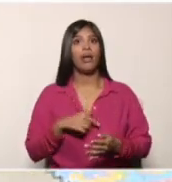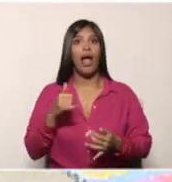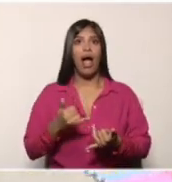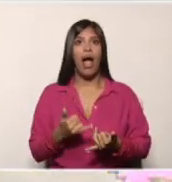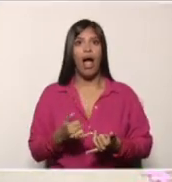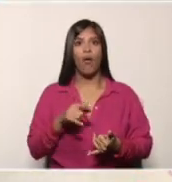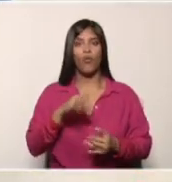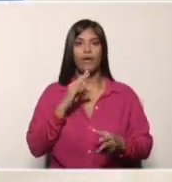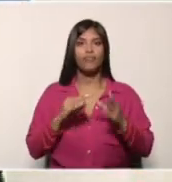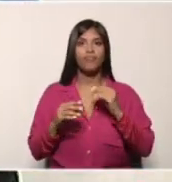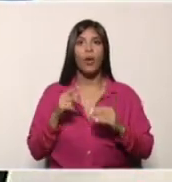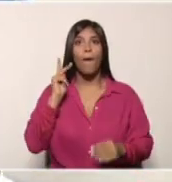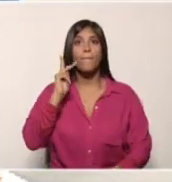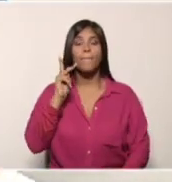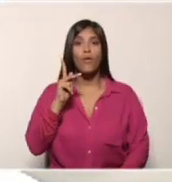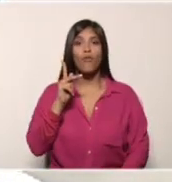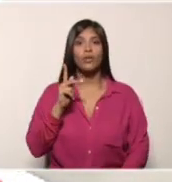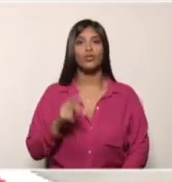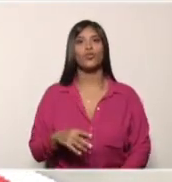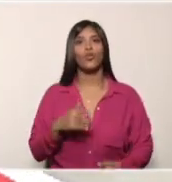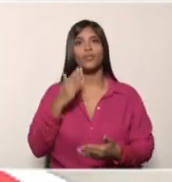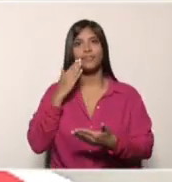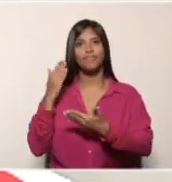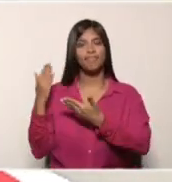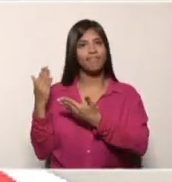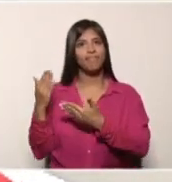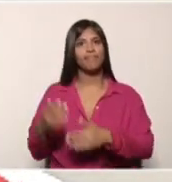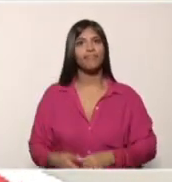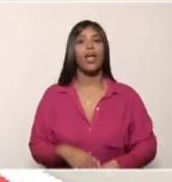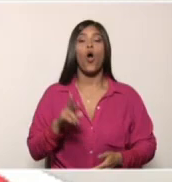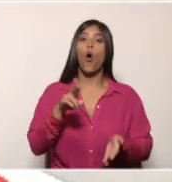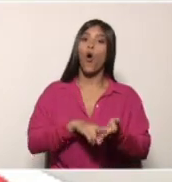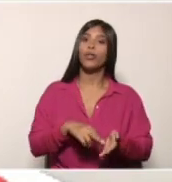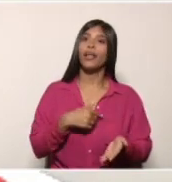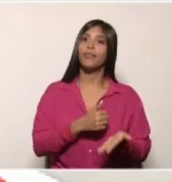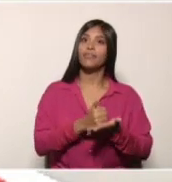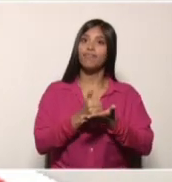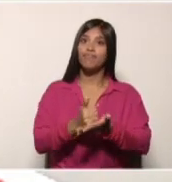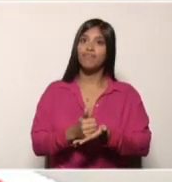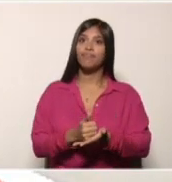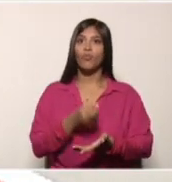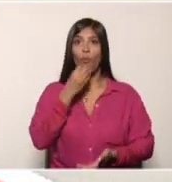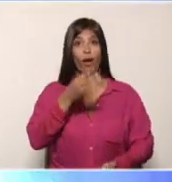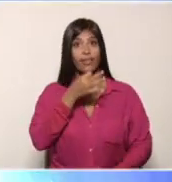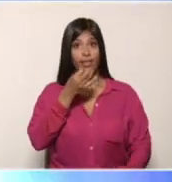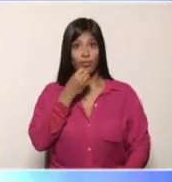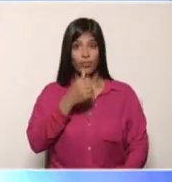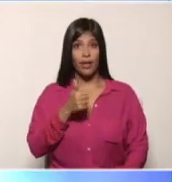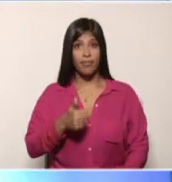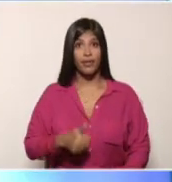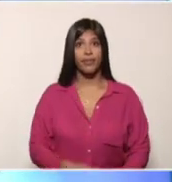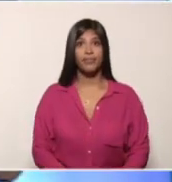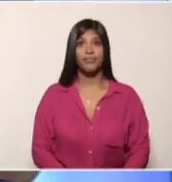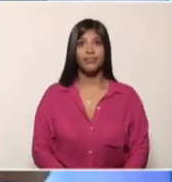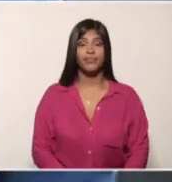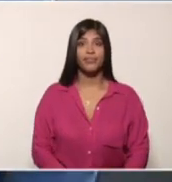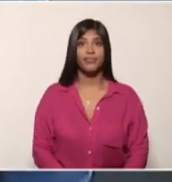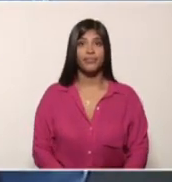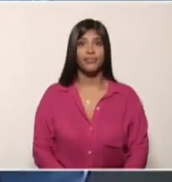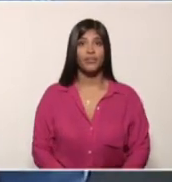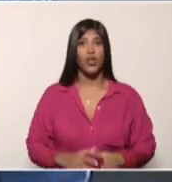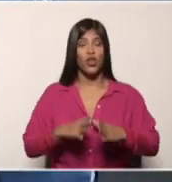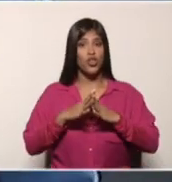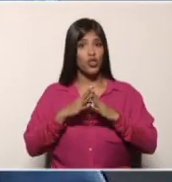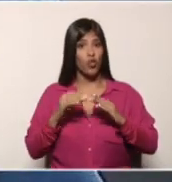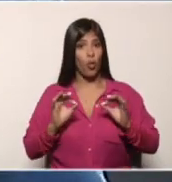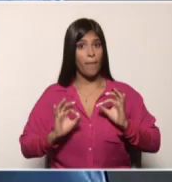del estudio, pues está con nosotros el profesor Arturo Jiménez acompañándonos nuevamente. Buenas tardes, profe, ¿cómo está? Welcome back, everybody. Ya todos preparados